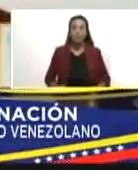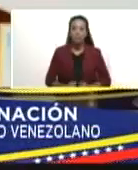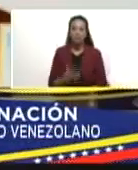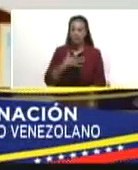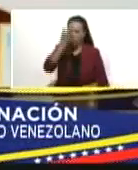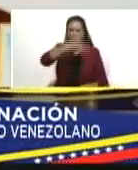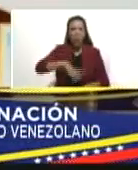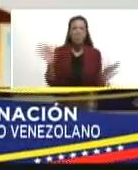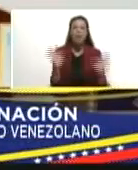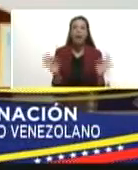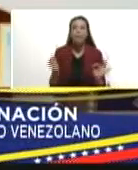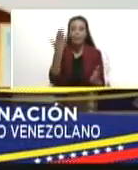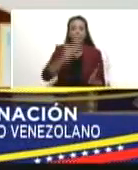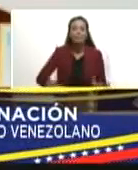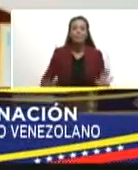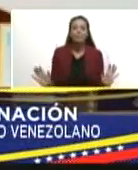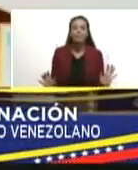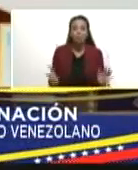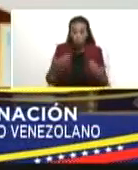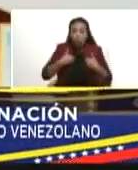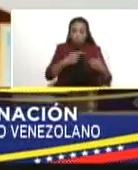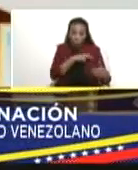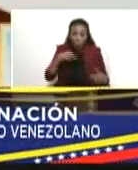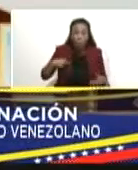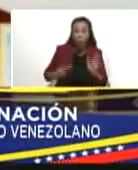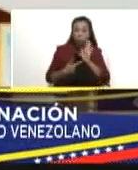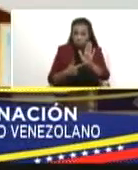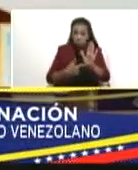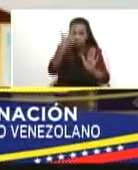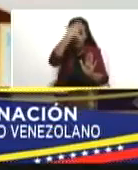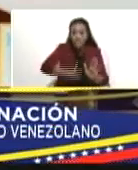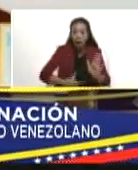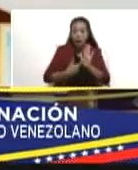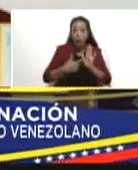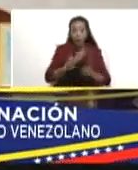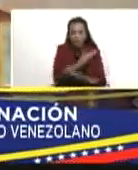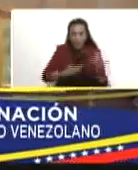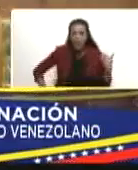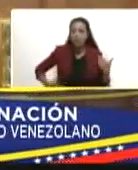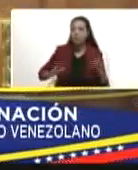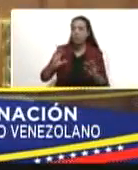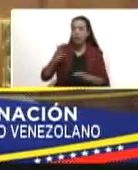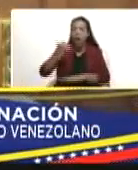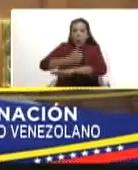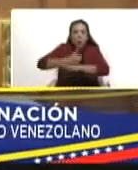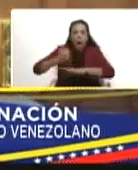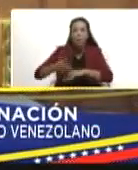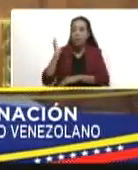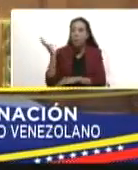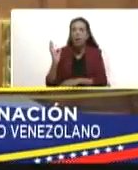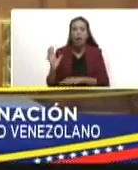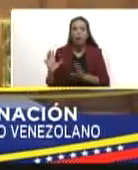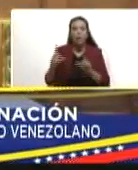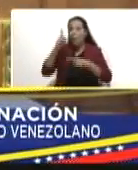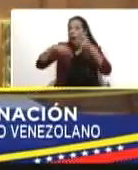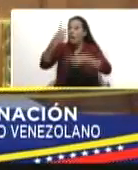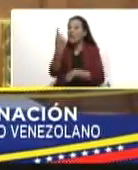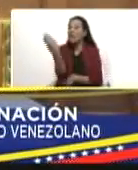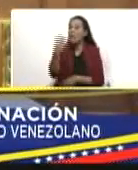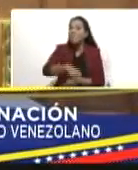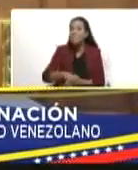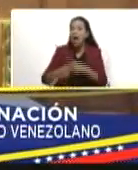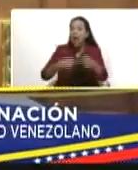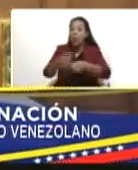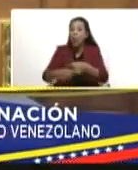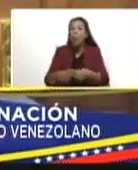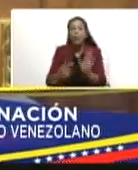nosotros por nuestra parte Seguiremos demostrando al mundo por las décadas que hagan falta que